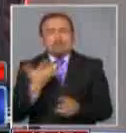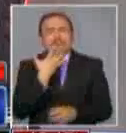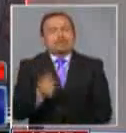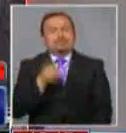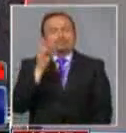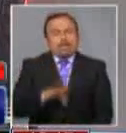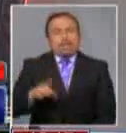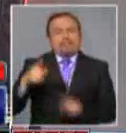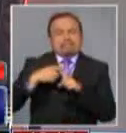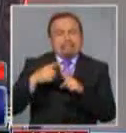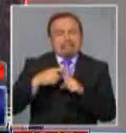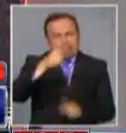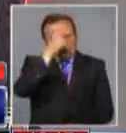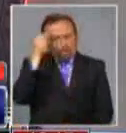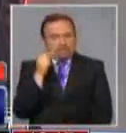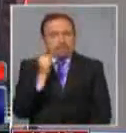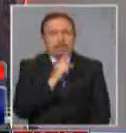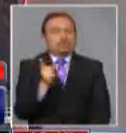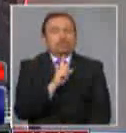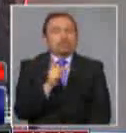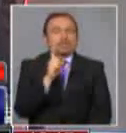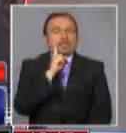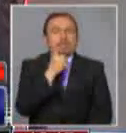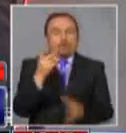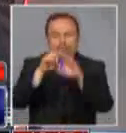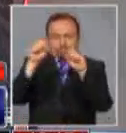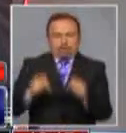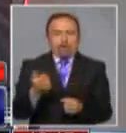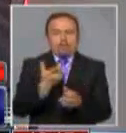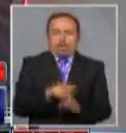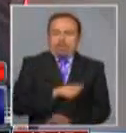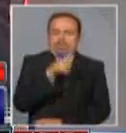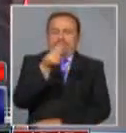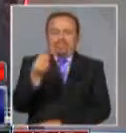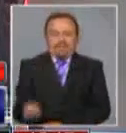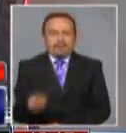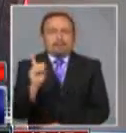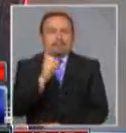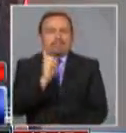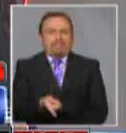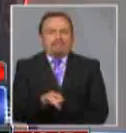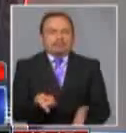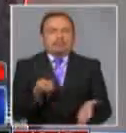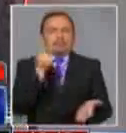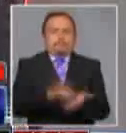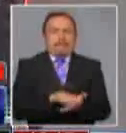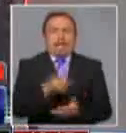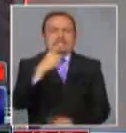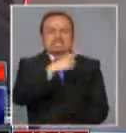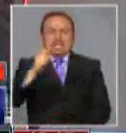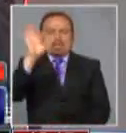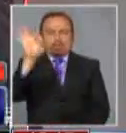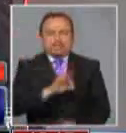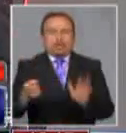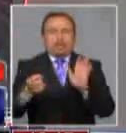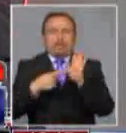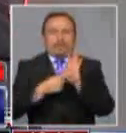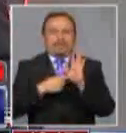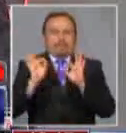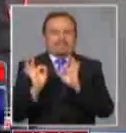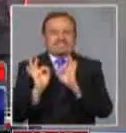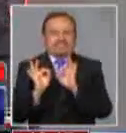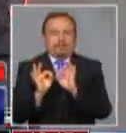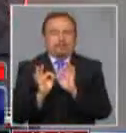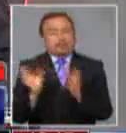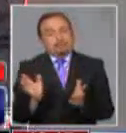solo los taxis colectivos no tienen ningún sistema de devolución y tienen que pagar el 100% del impuesto específico Entonces nosotros